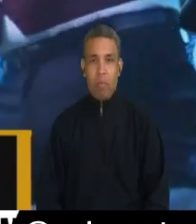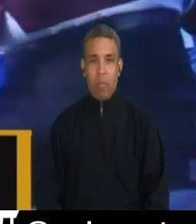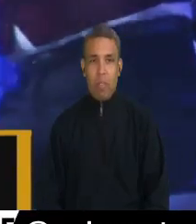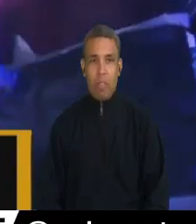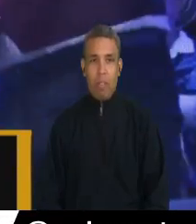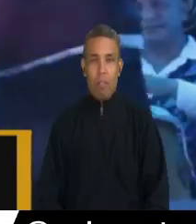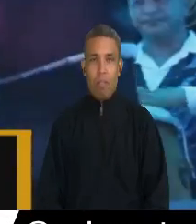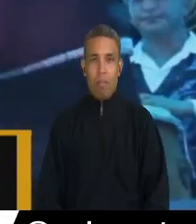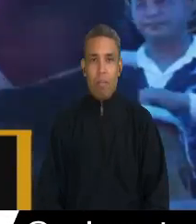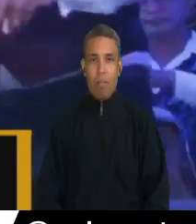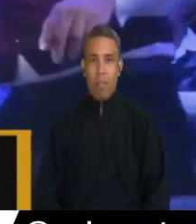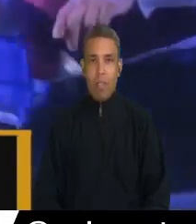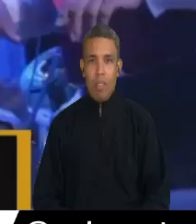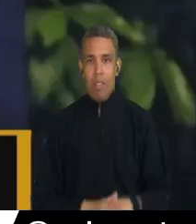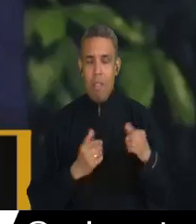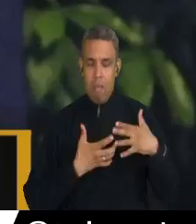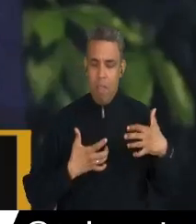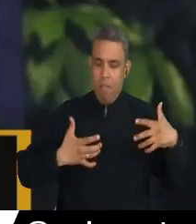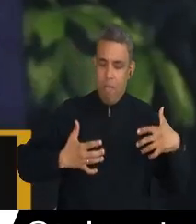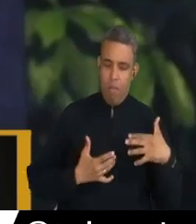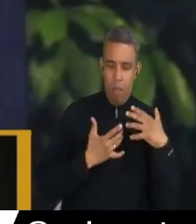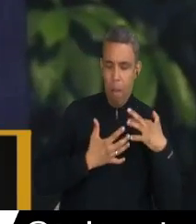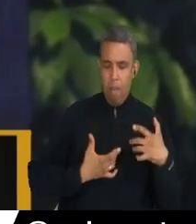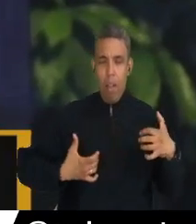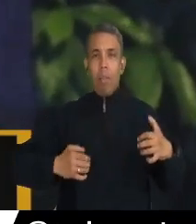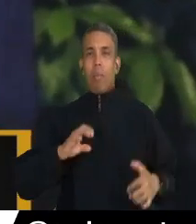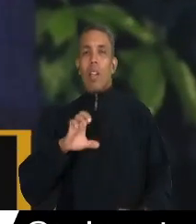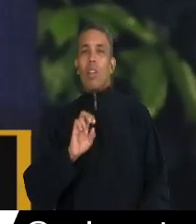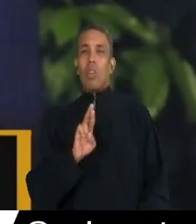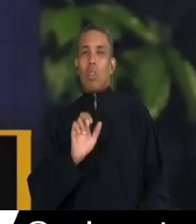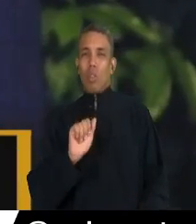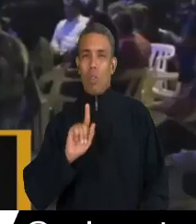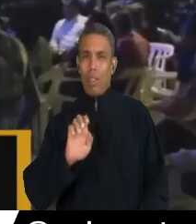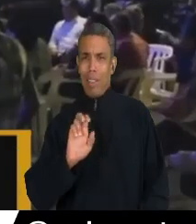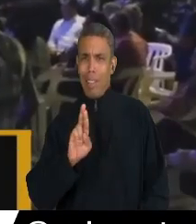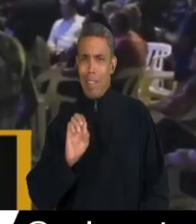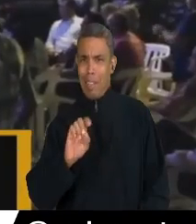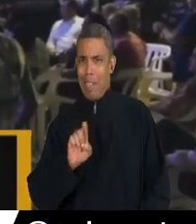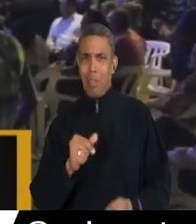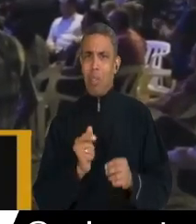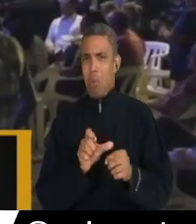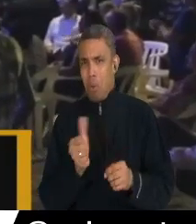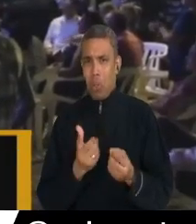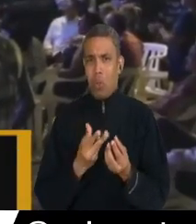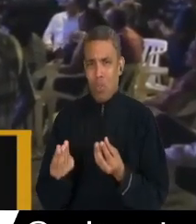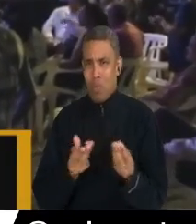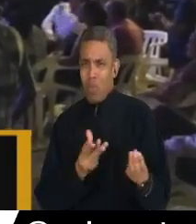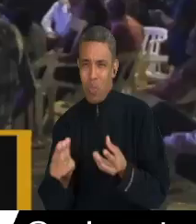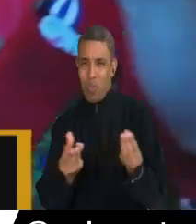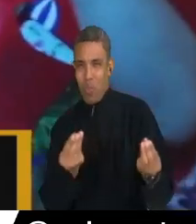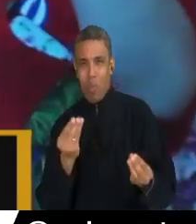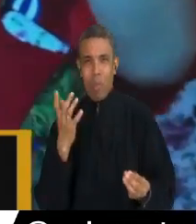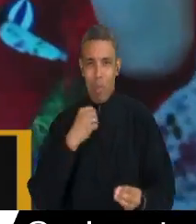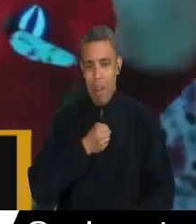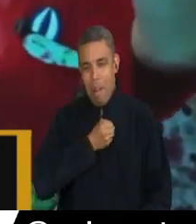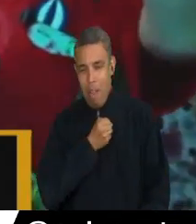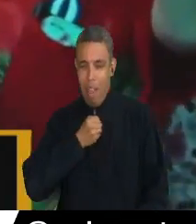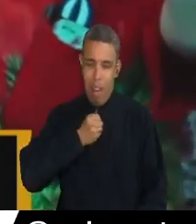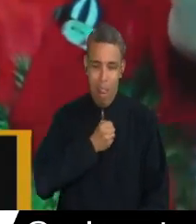Con los corraleros de Majagual y agrupaciones locales que deleitaron a la comunidad barranqueña, se dio por terminada el Día de la